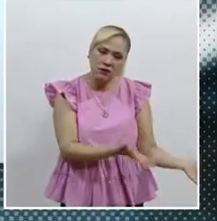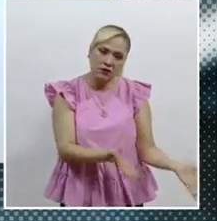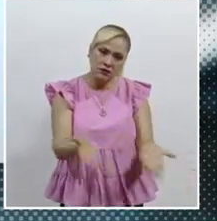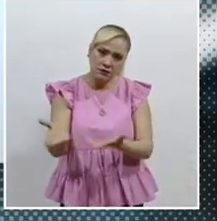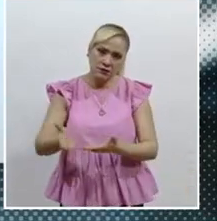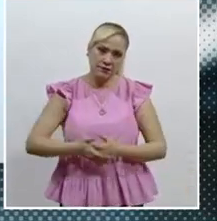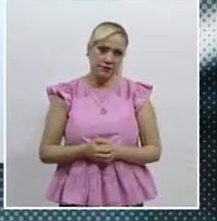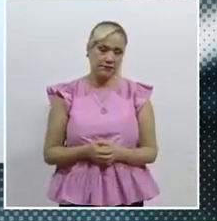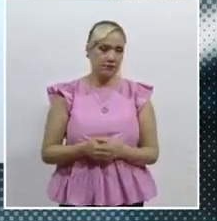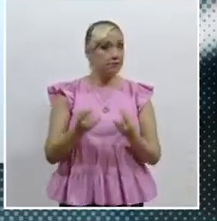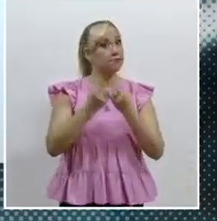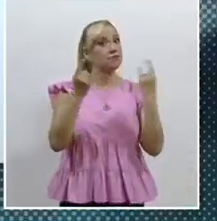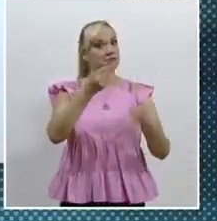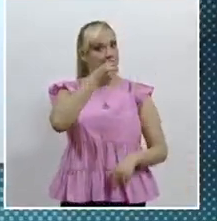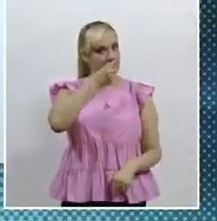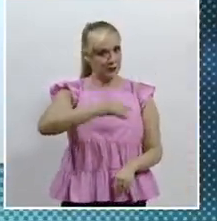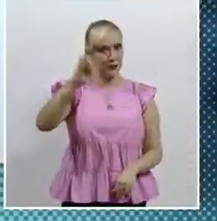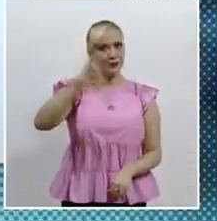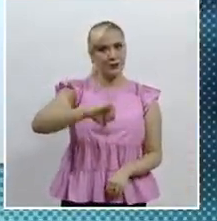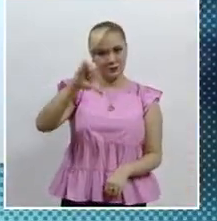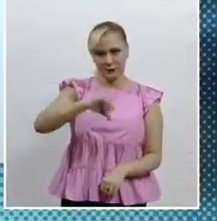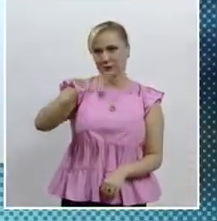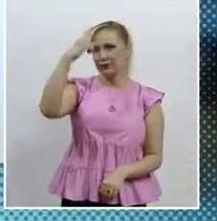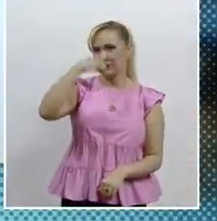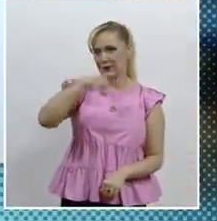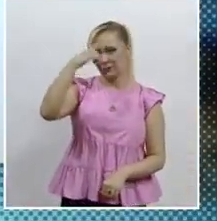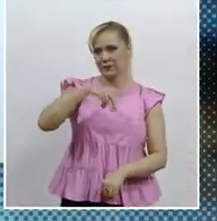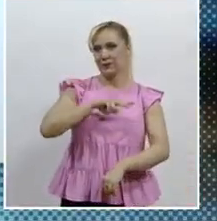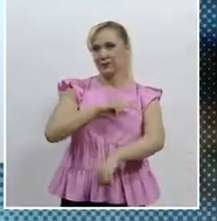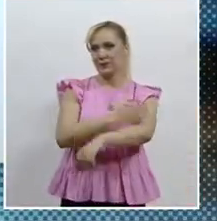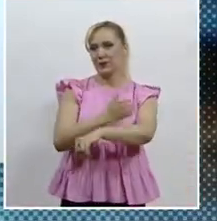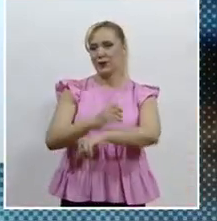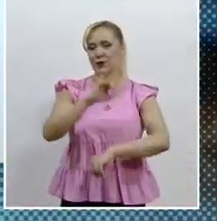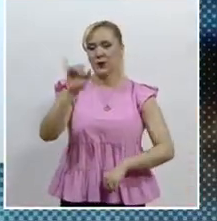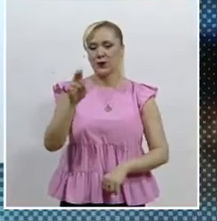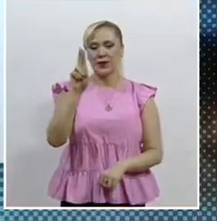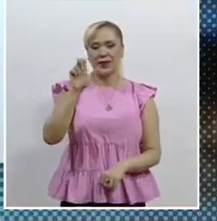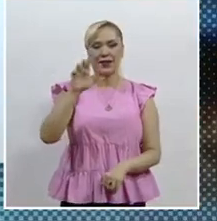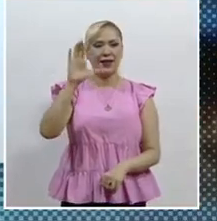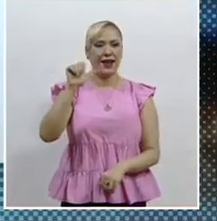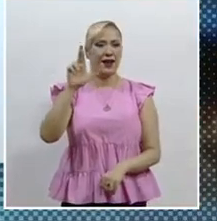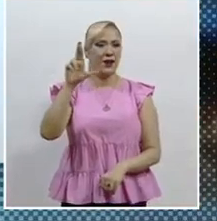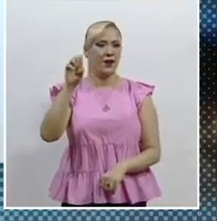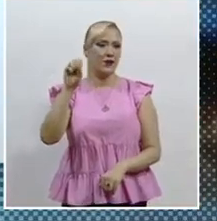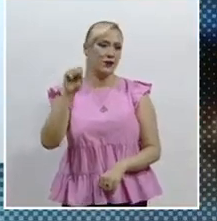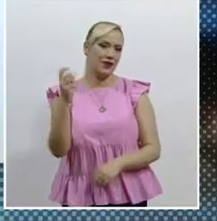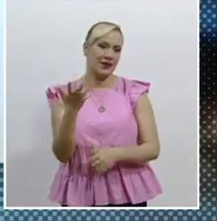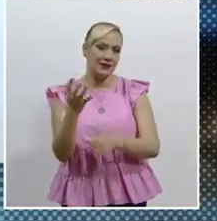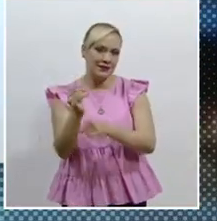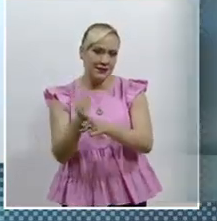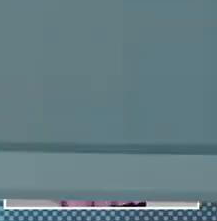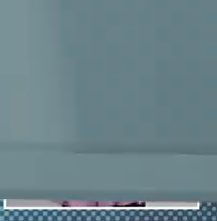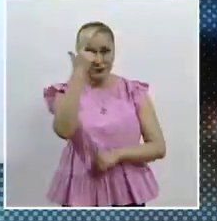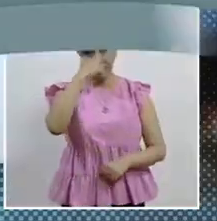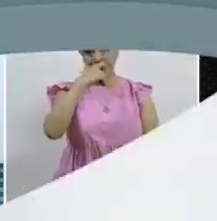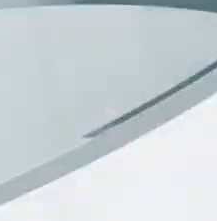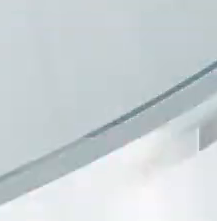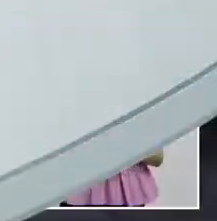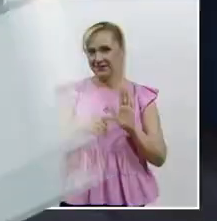se pierda la historia completa de Karen, un trabajo de mi compañero Juan Carlos González en el Noticiero Nocturno.